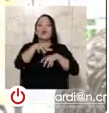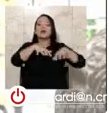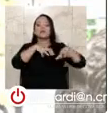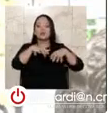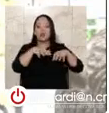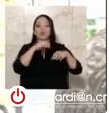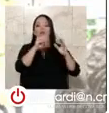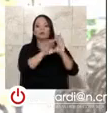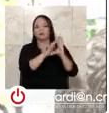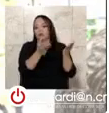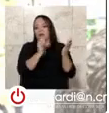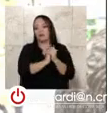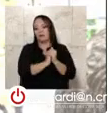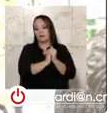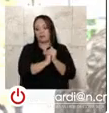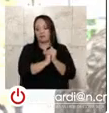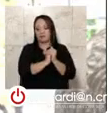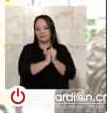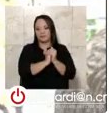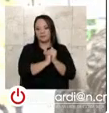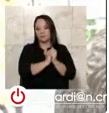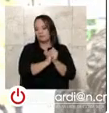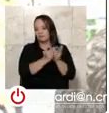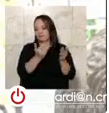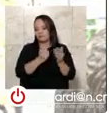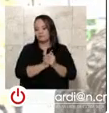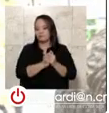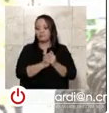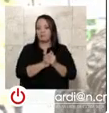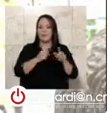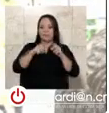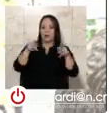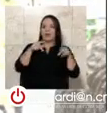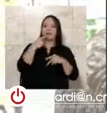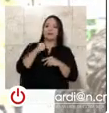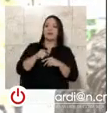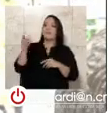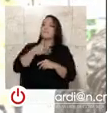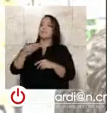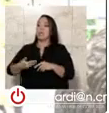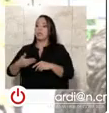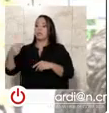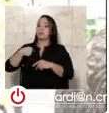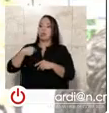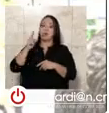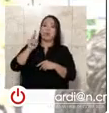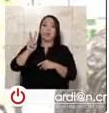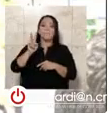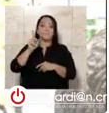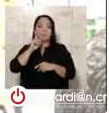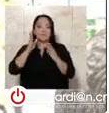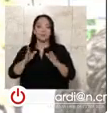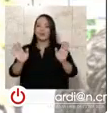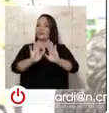de inconstitucionalidad. Y que simplemente dijeran, señor presidente, que usted y yo éramos mentirosos. Aquí no estamos mintiendo, señalamos